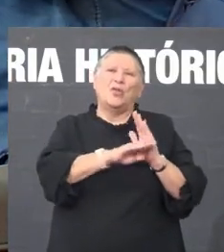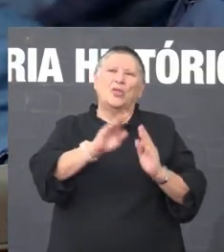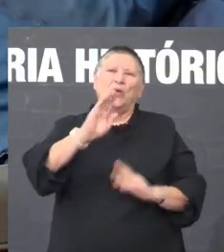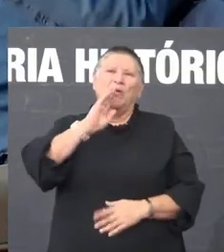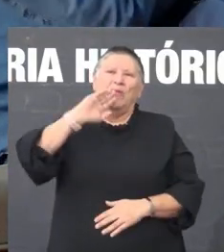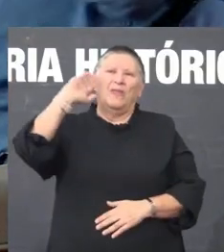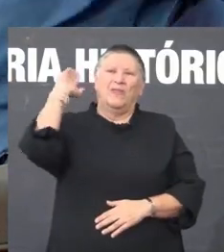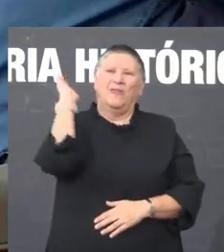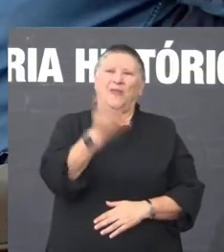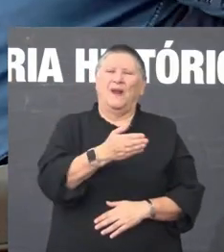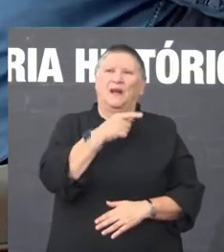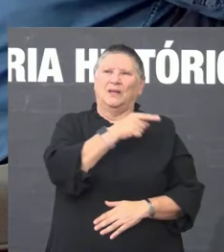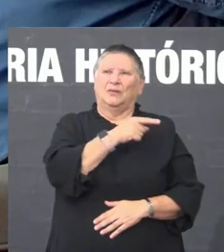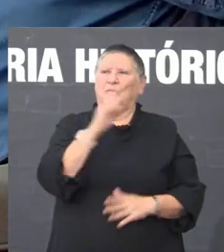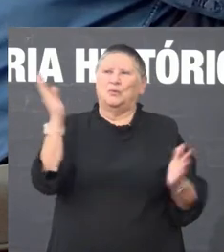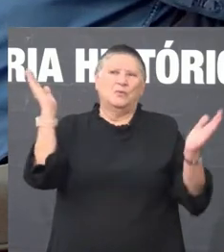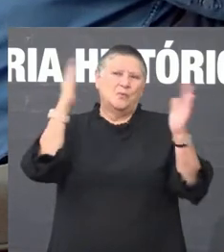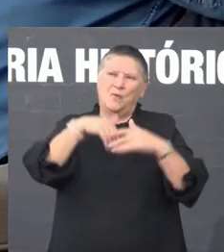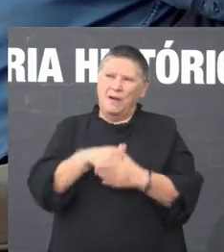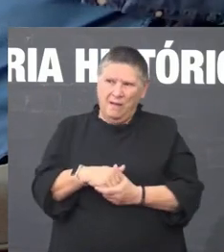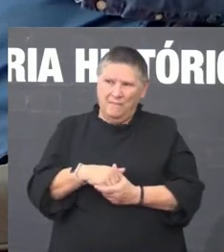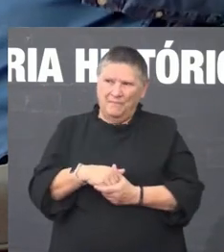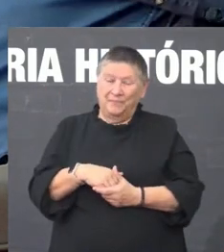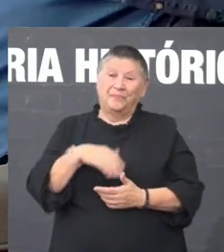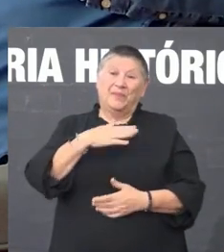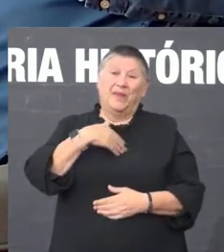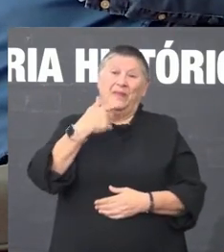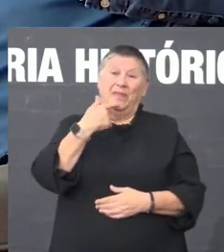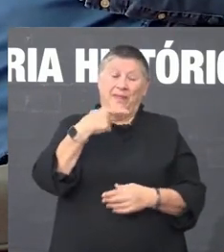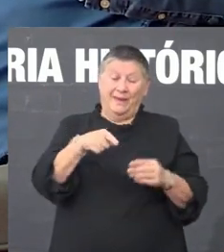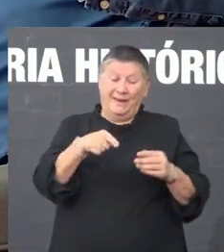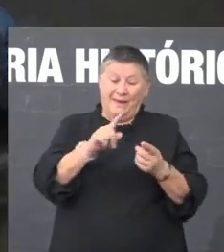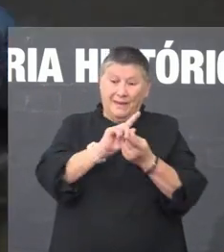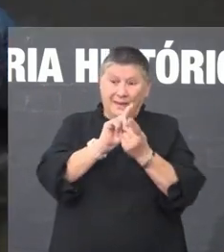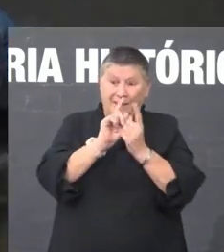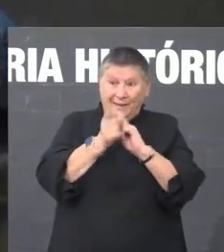esto significaría que la democracia española